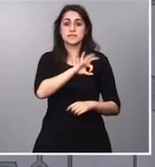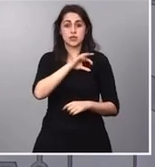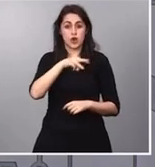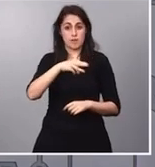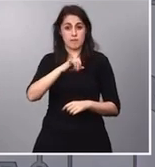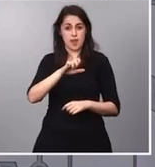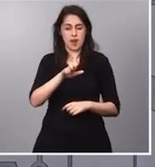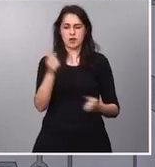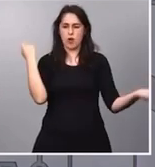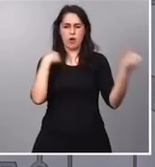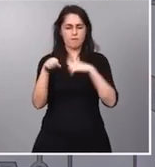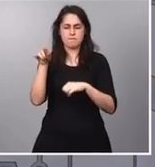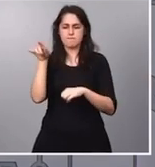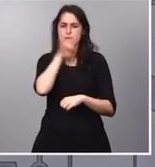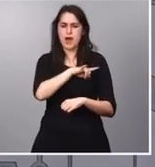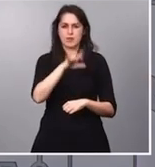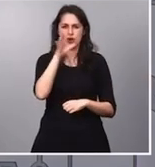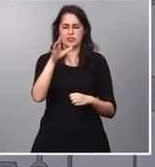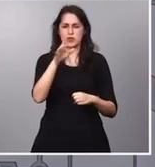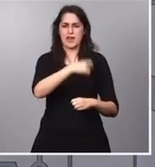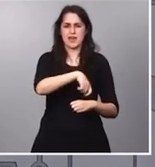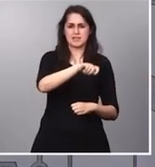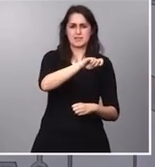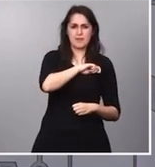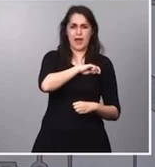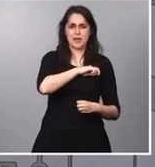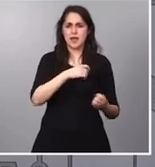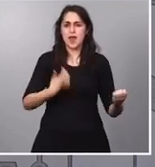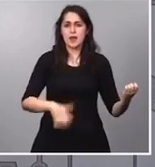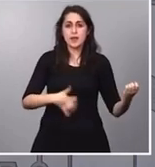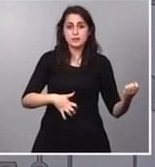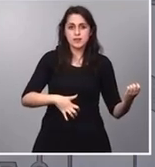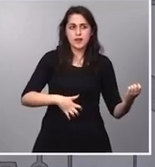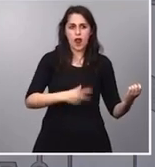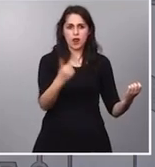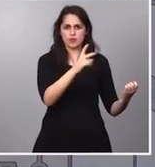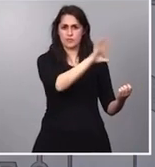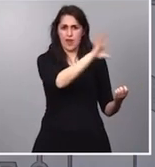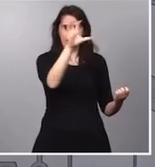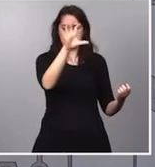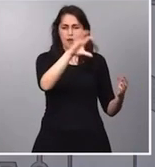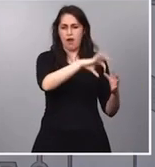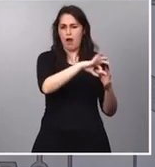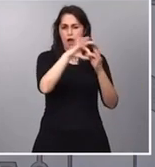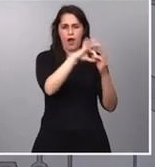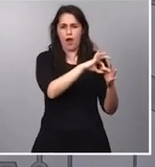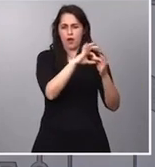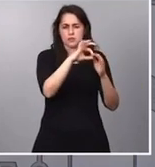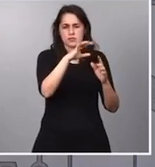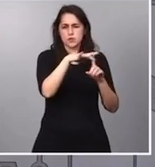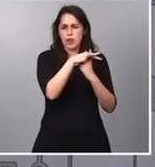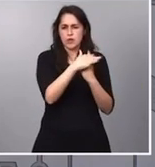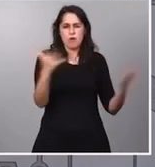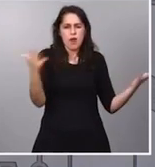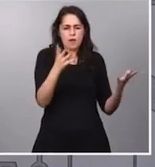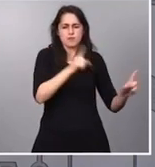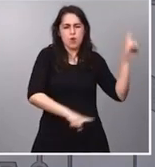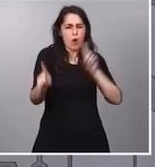comportamiento ha llevado las relaciones entre España y Argentina a su momento más grave en nuestra historia